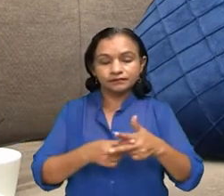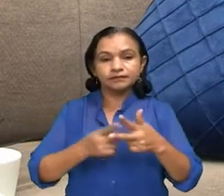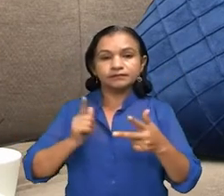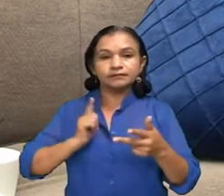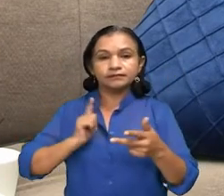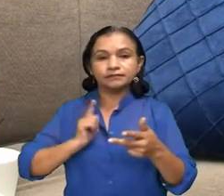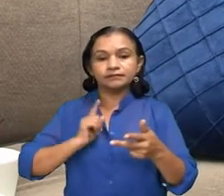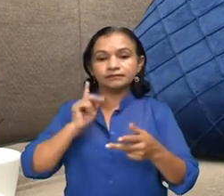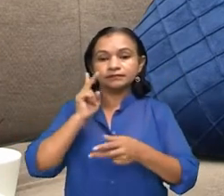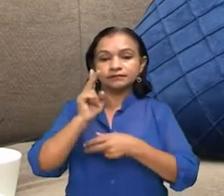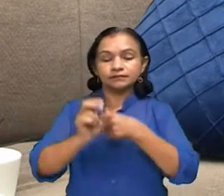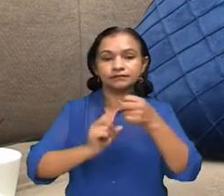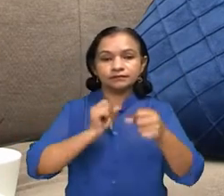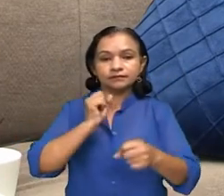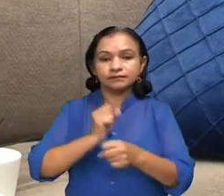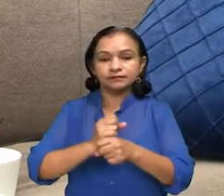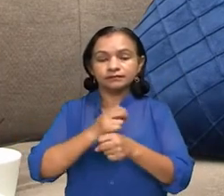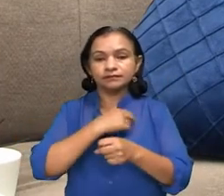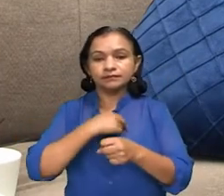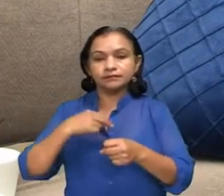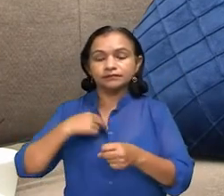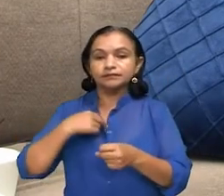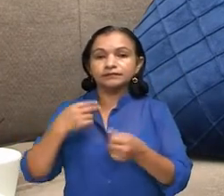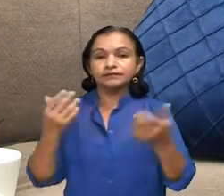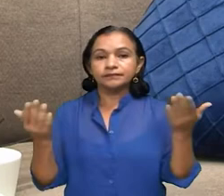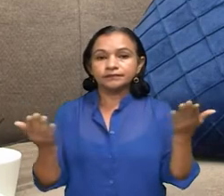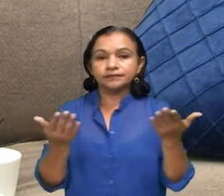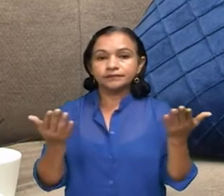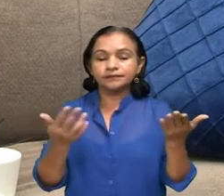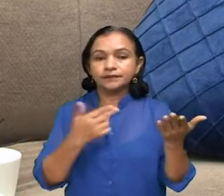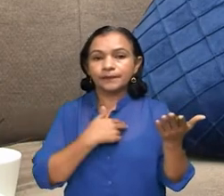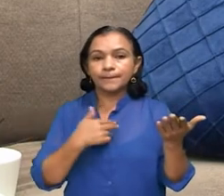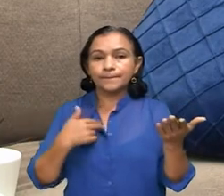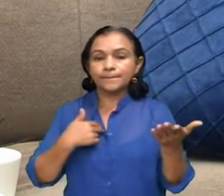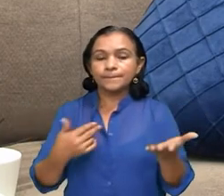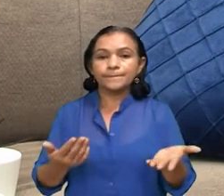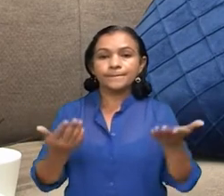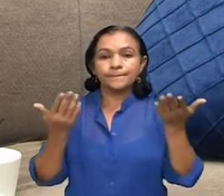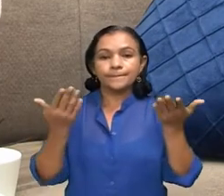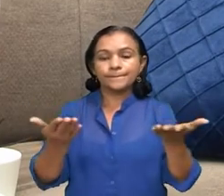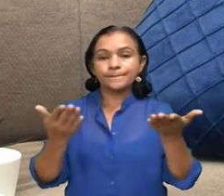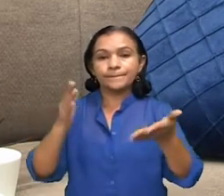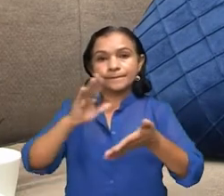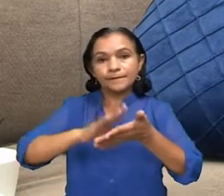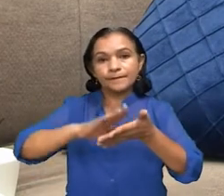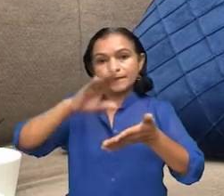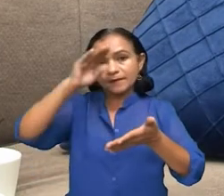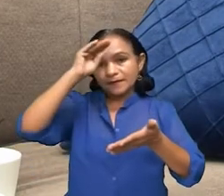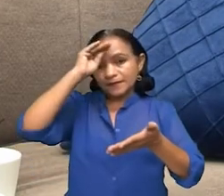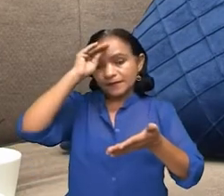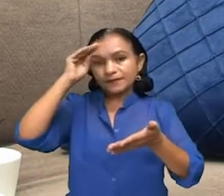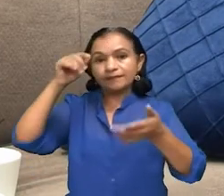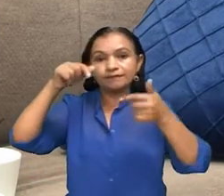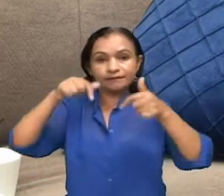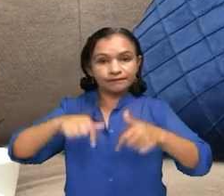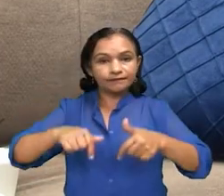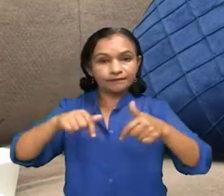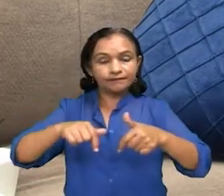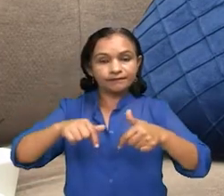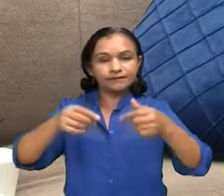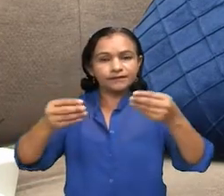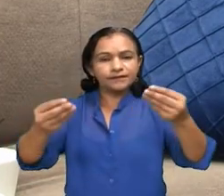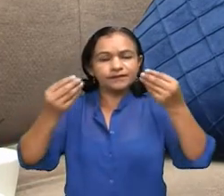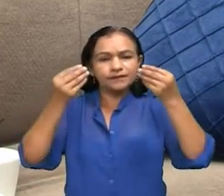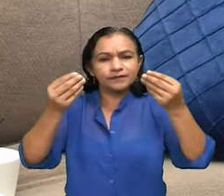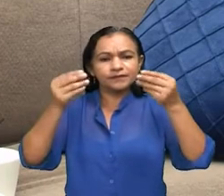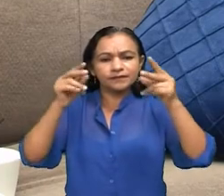menos de 2 años de haberse formado. Era para dar ese conocimiento de aquí estamos. Aquí hay un sinnúmero